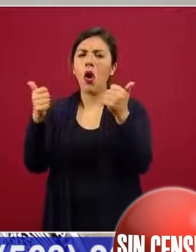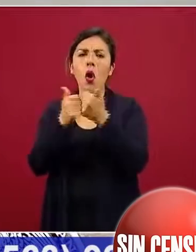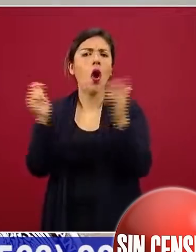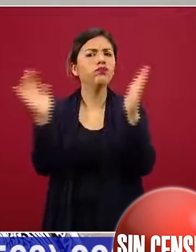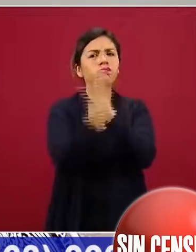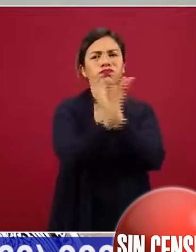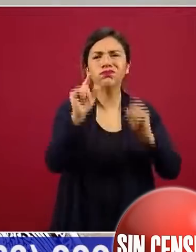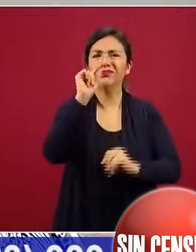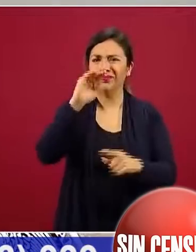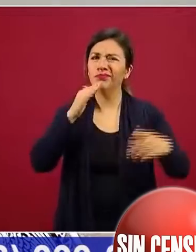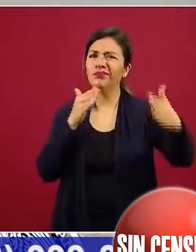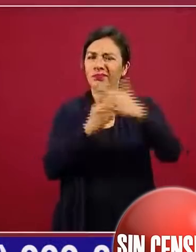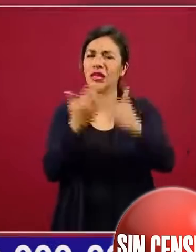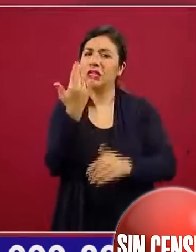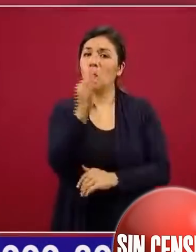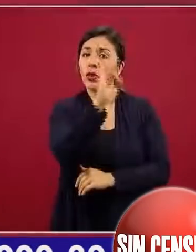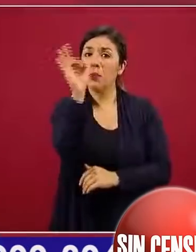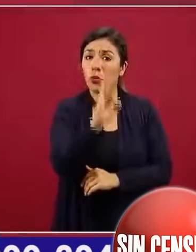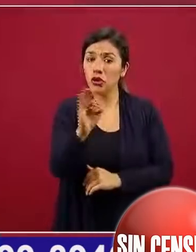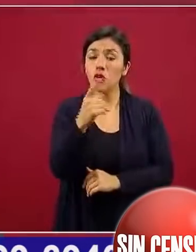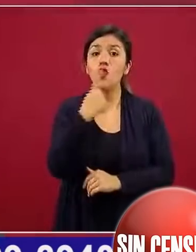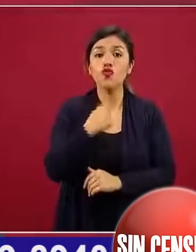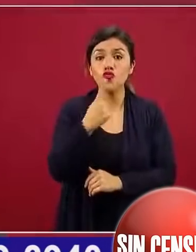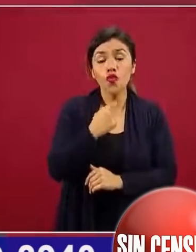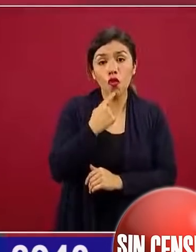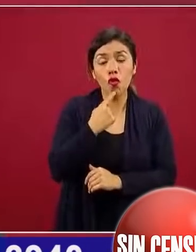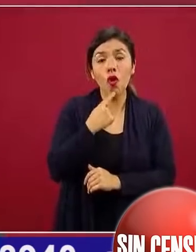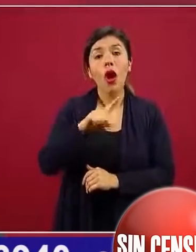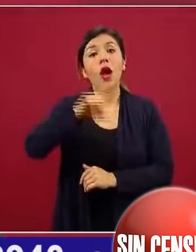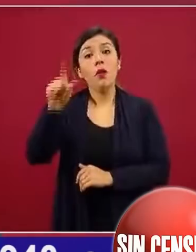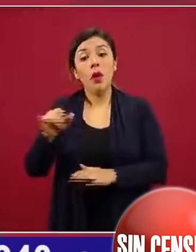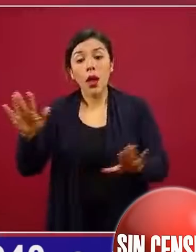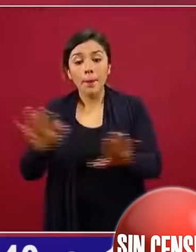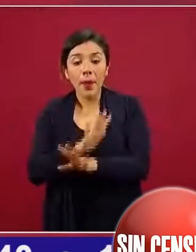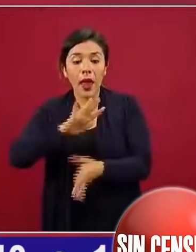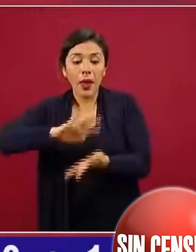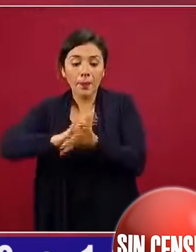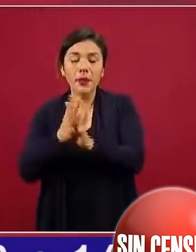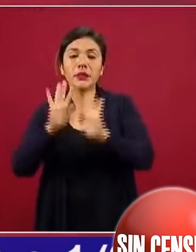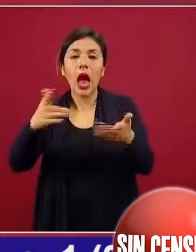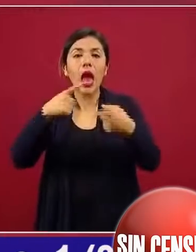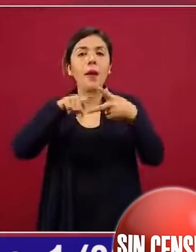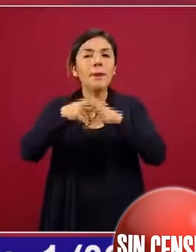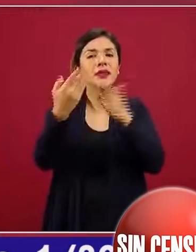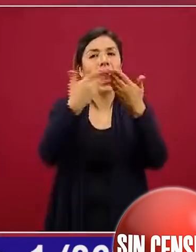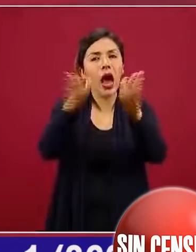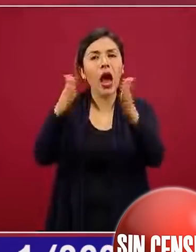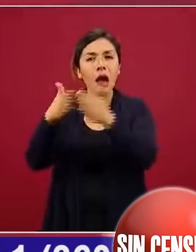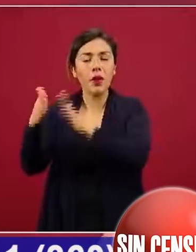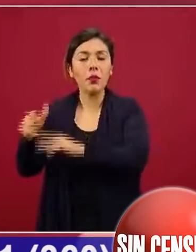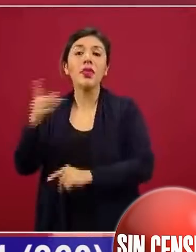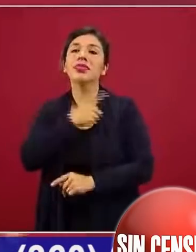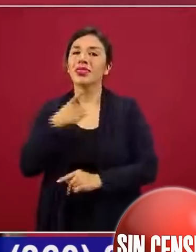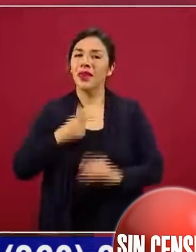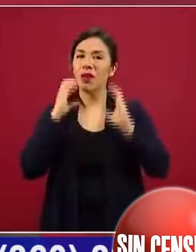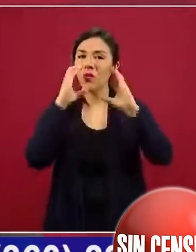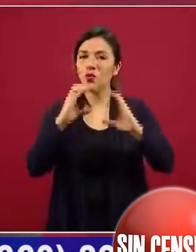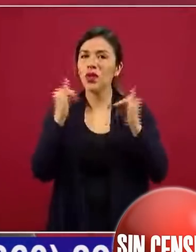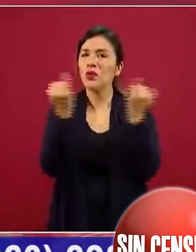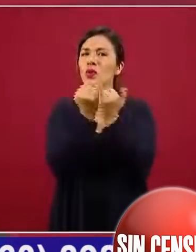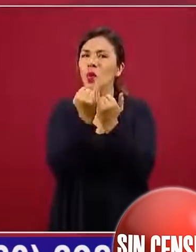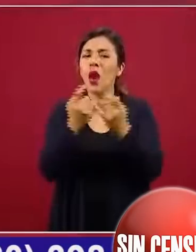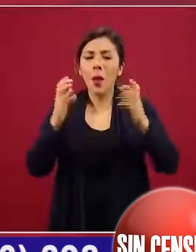aforos limitados al 50% durante el semáforo rojo, y empiezan a abrirse progresivamente. También procurar que